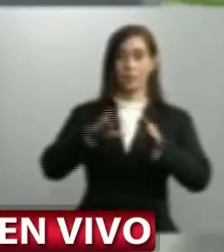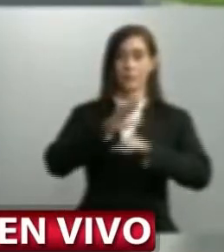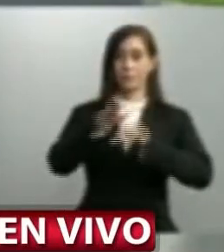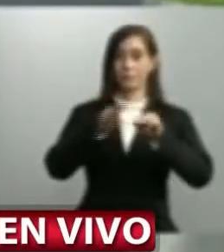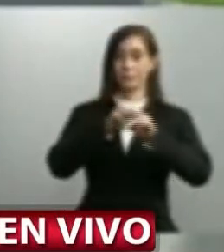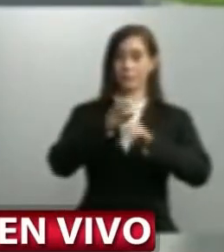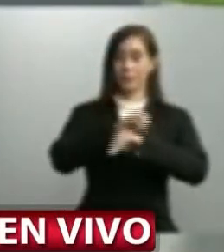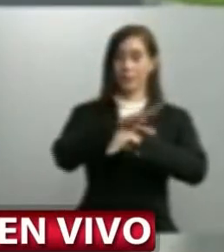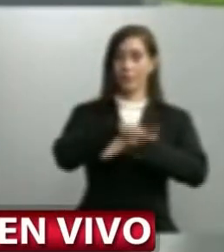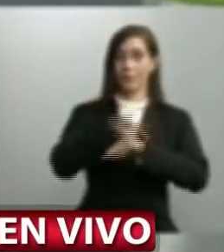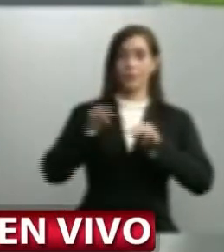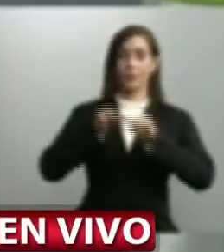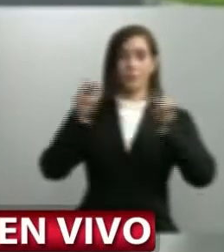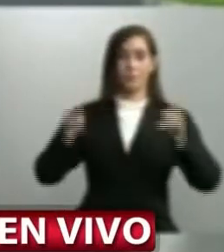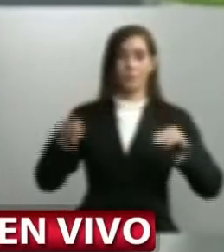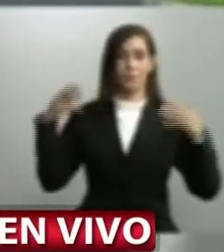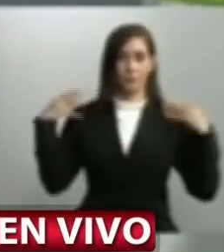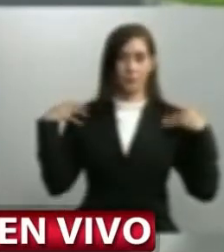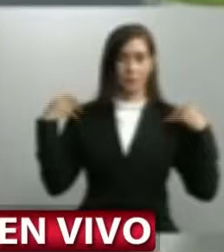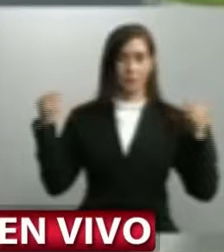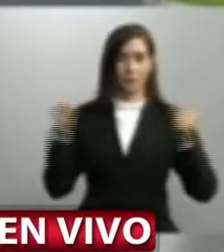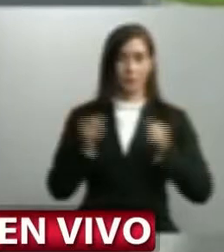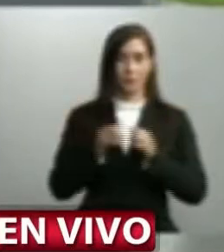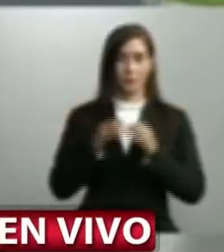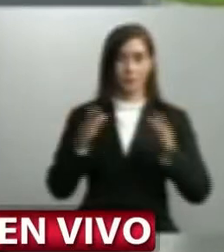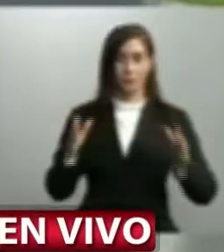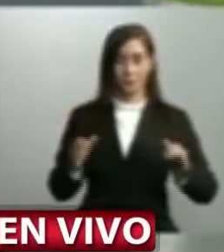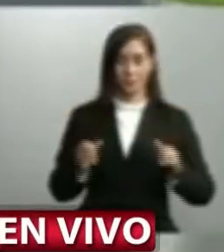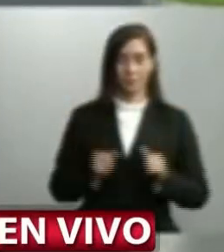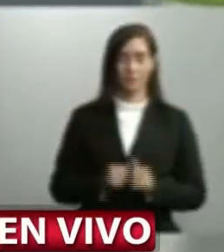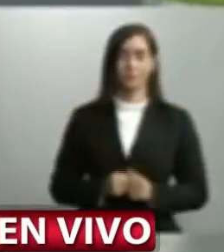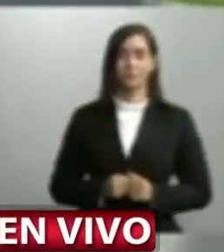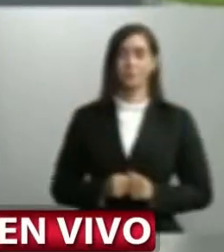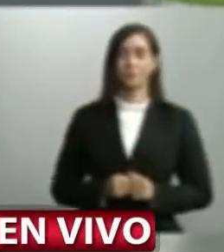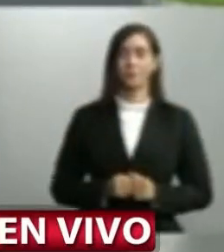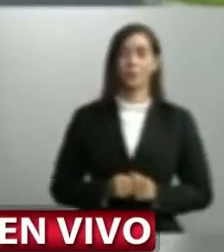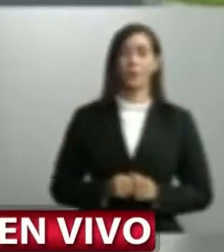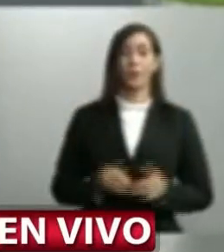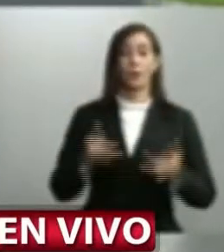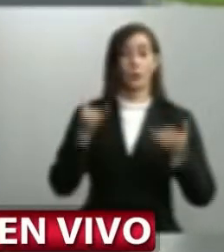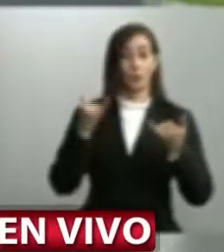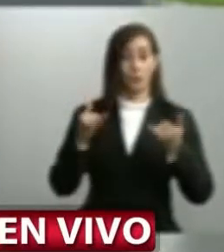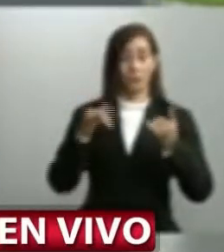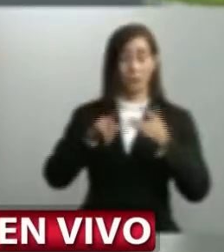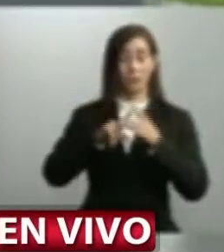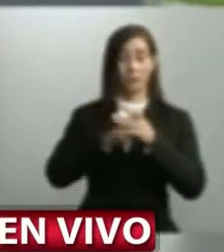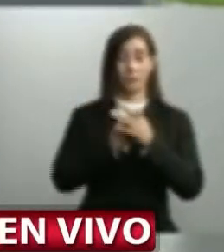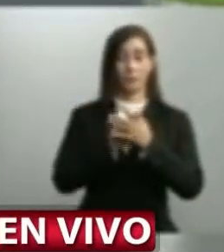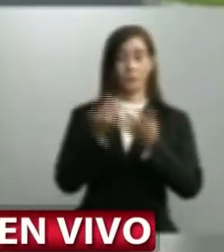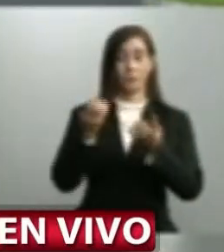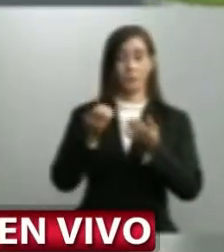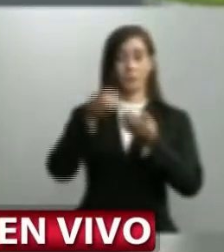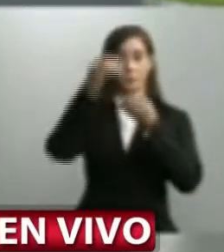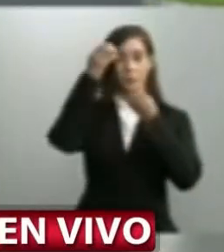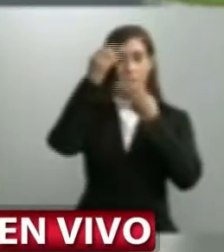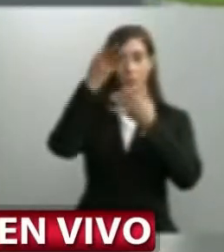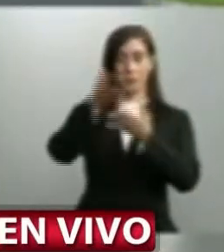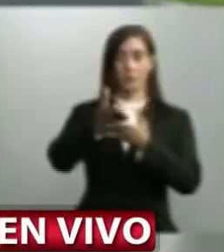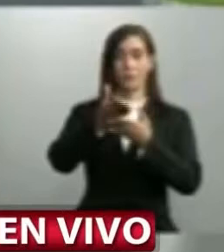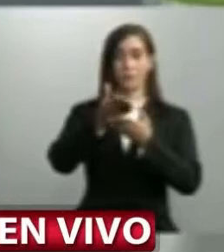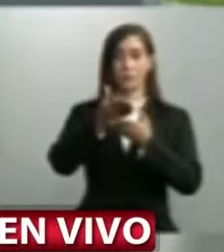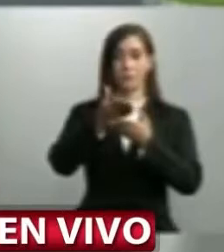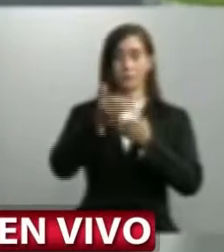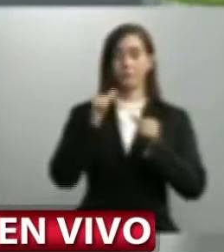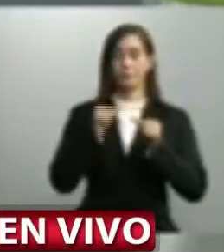del Ministerio de Salud Pública. Queremos empezar informando que en la